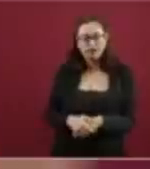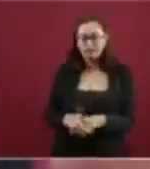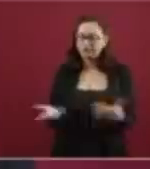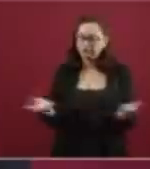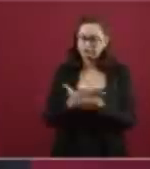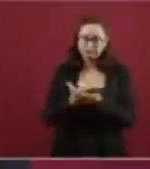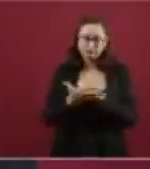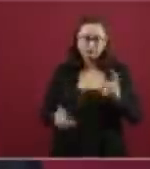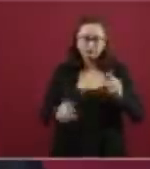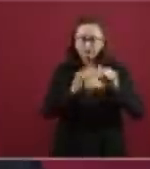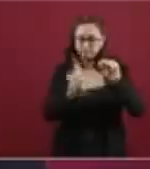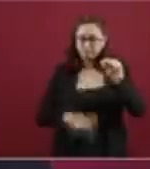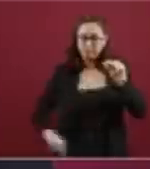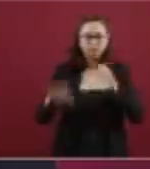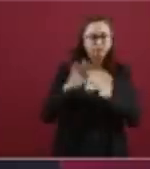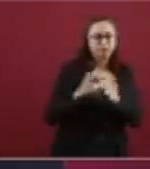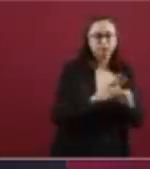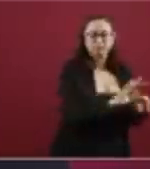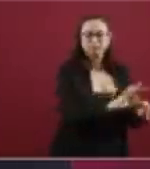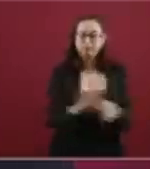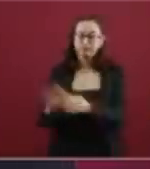Ahora en Michoacán lo planteé